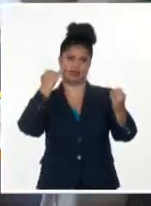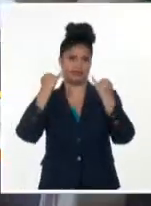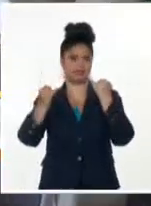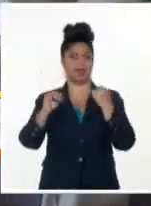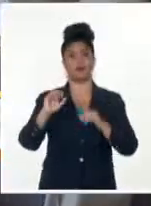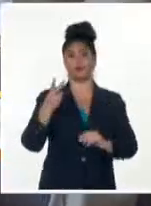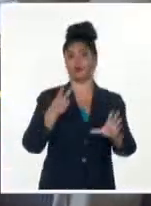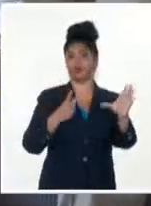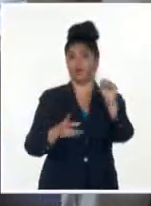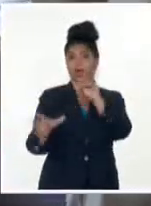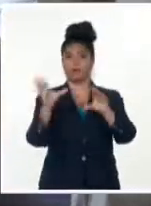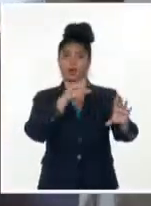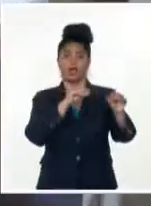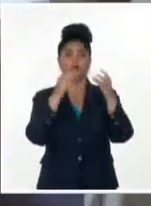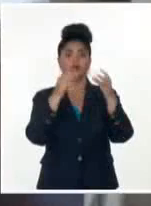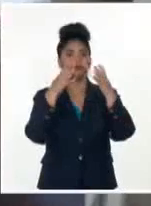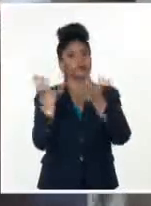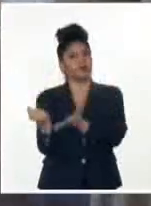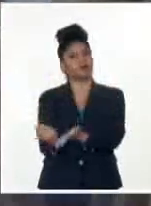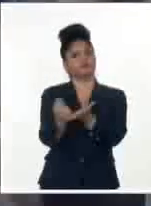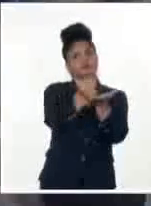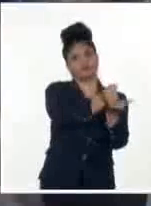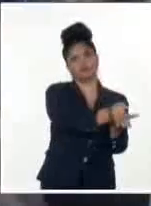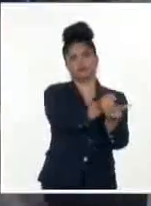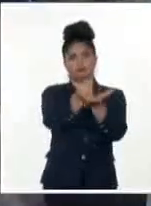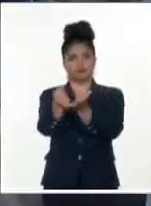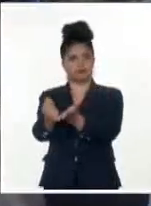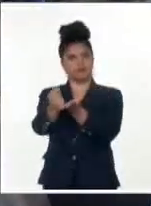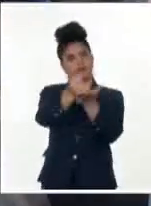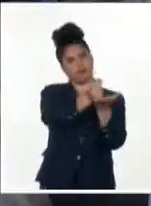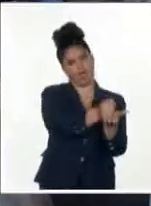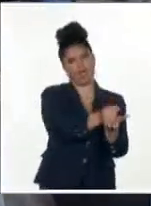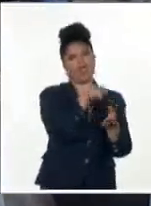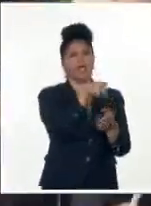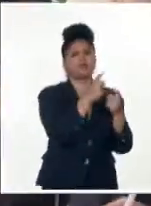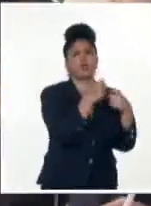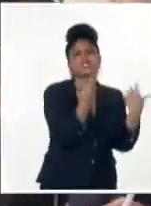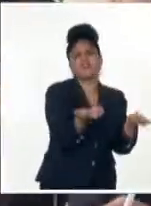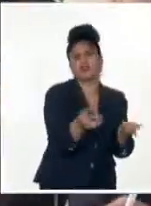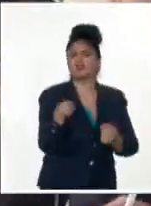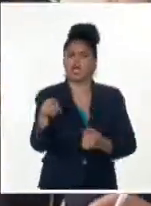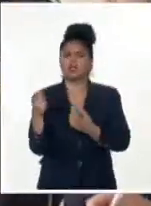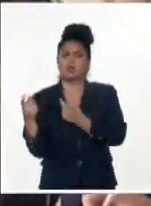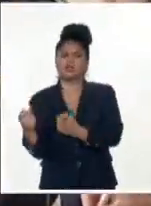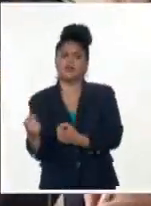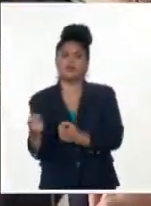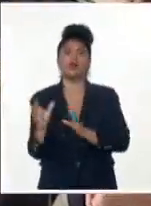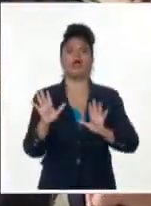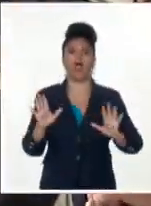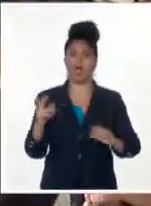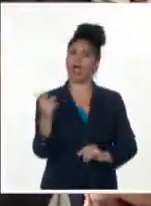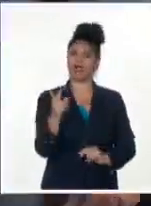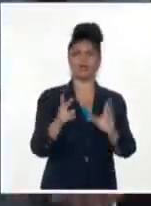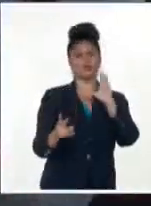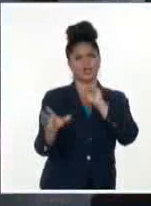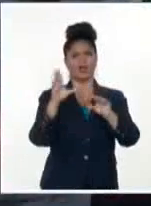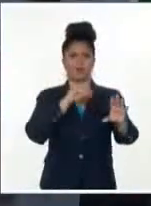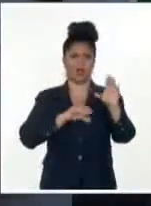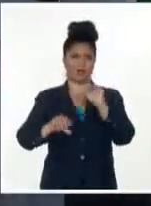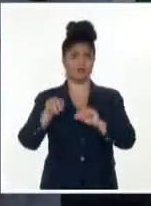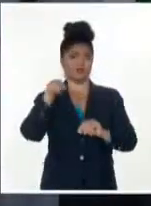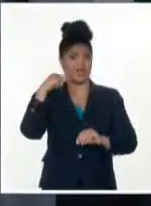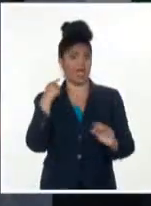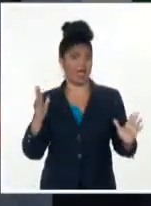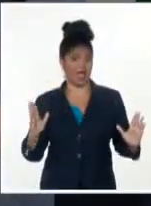la importancia de la cooperación y la necesidad de reformar las instituciones multilaterales. Esto sucede precisamente en el año del